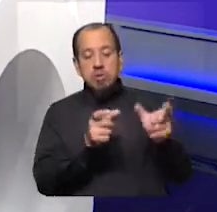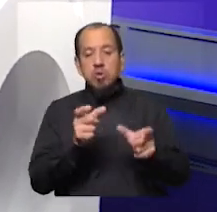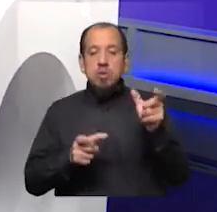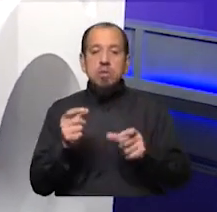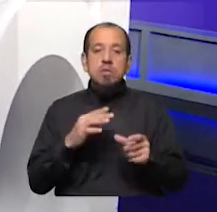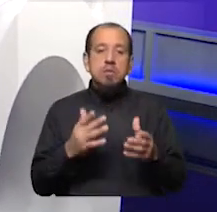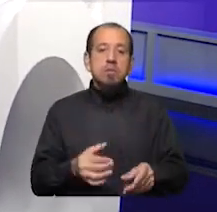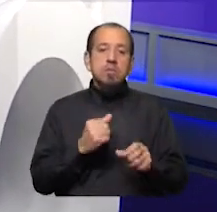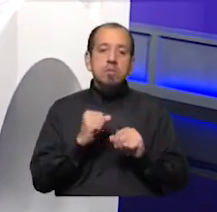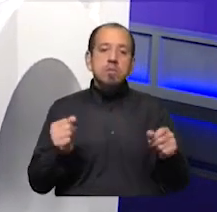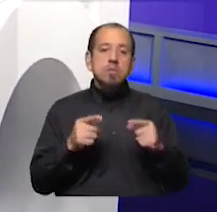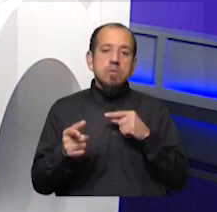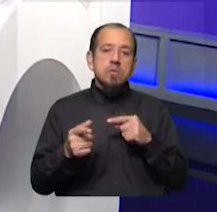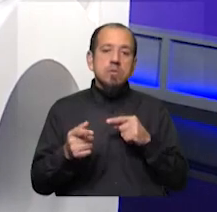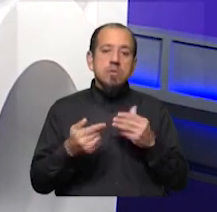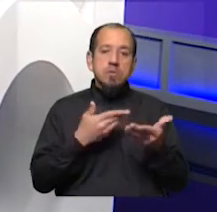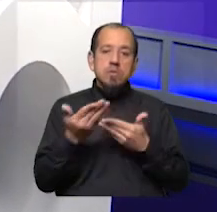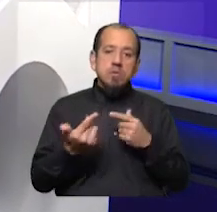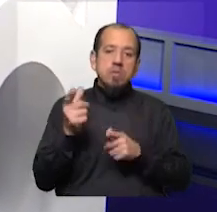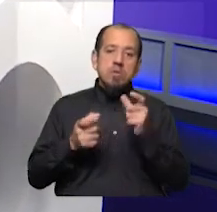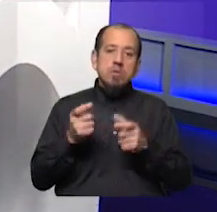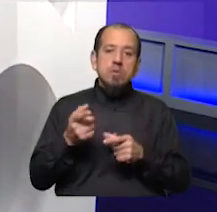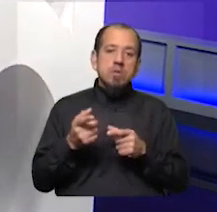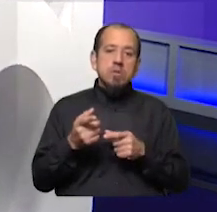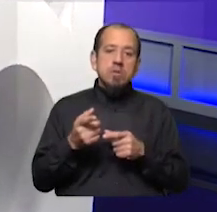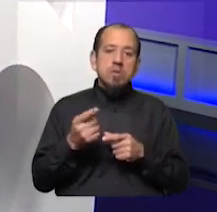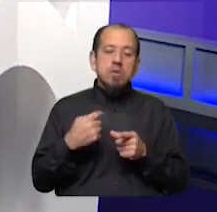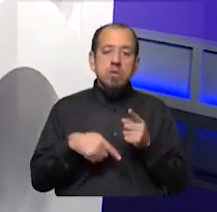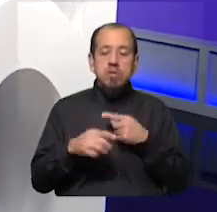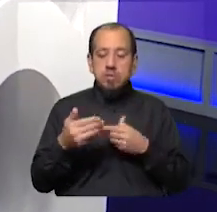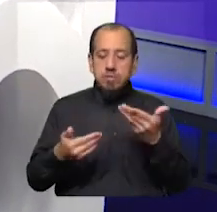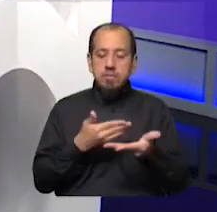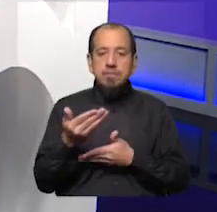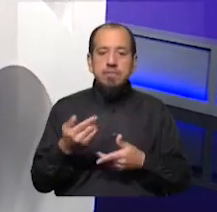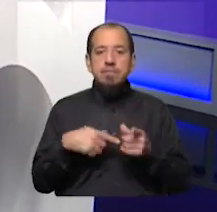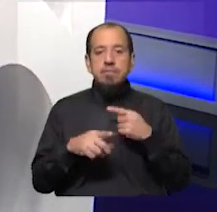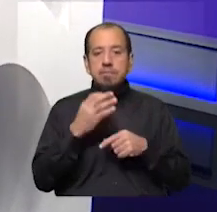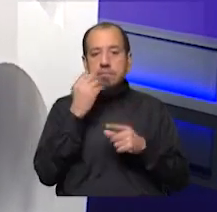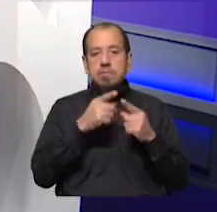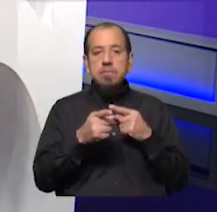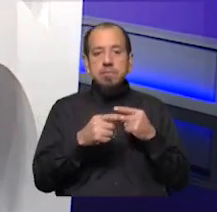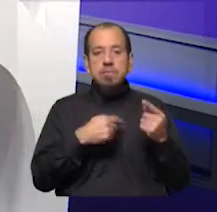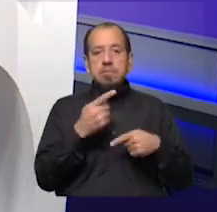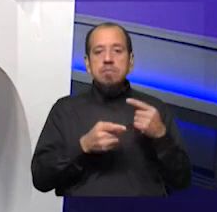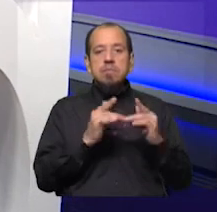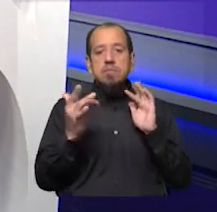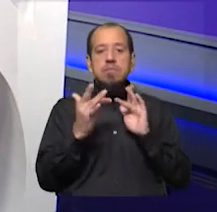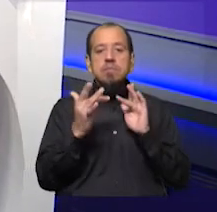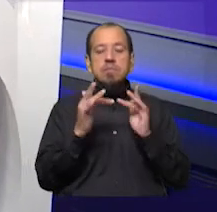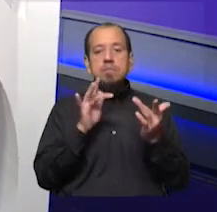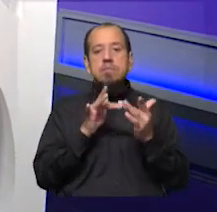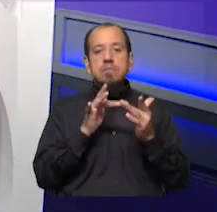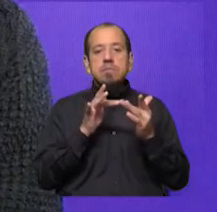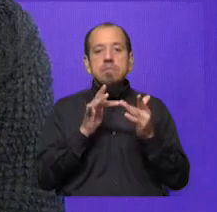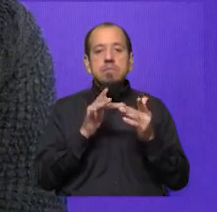uno vaya y pueda encontrarse mano a mano con otras personas que le copa lo mismo y este y decir Ah qué bueno seguimos todos en contacto con lo que decía